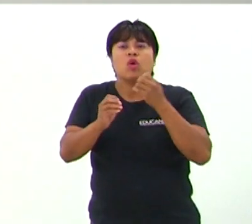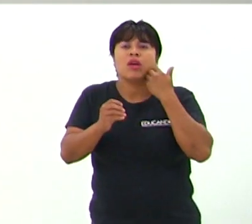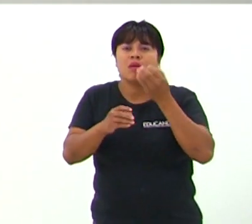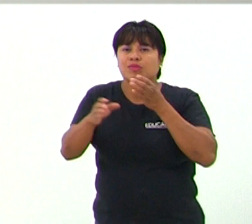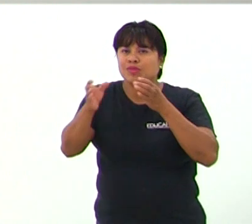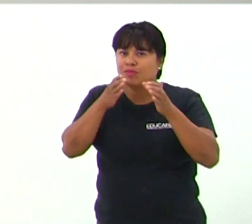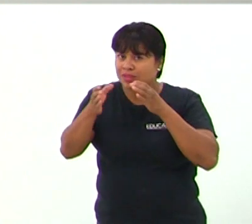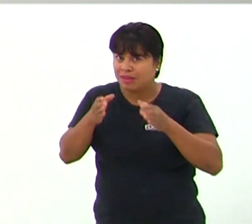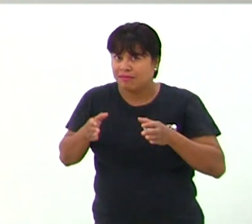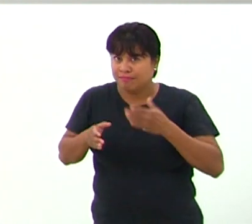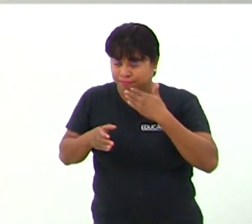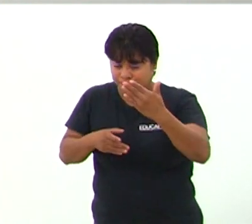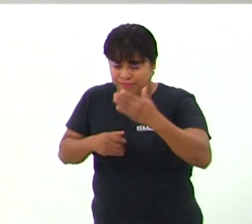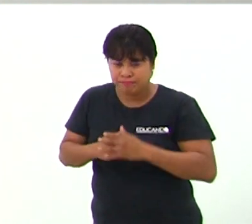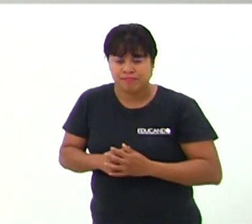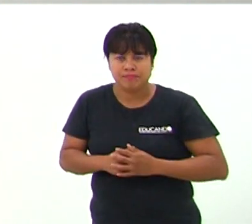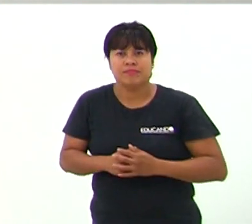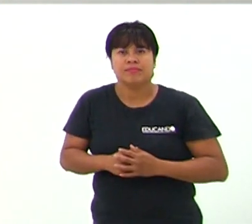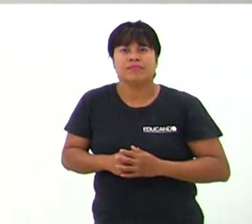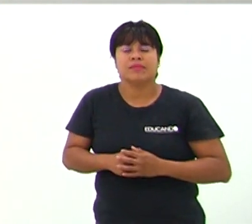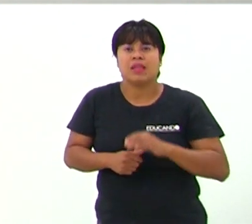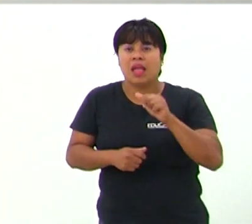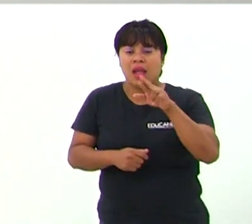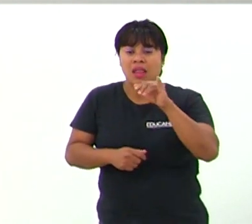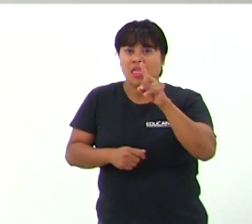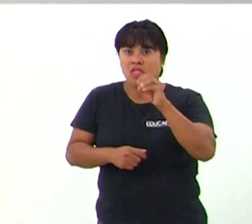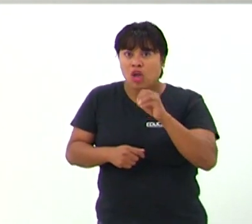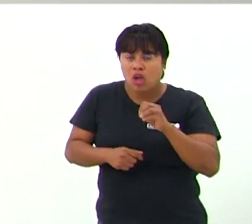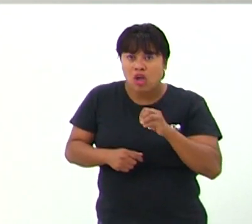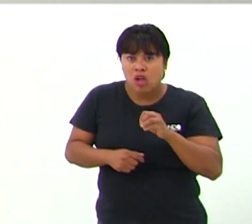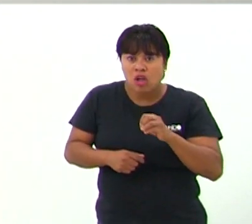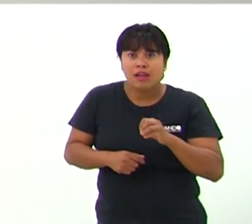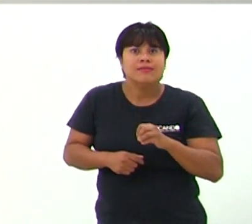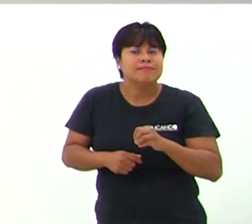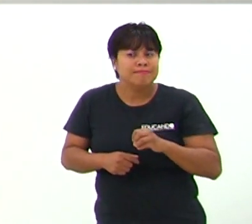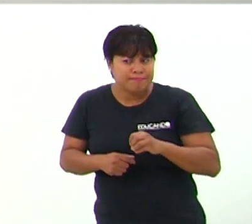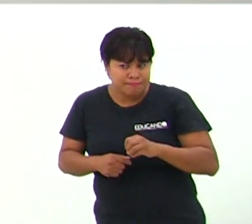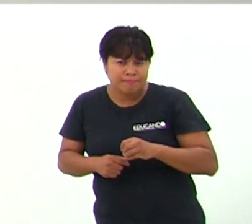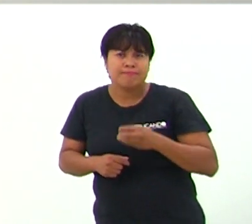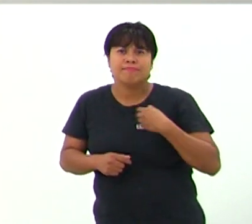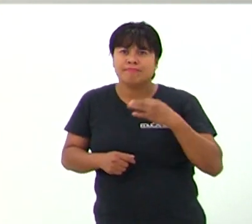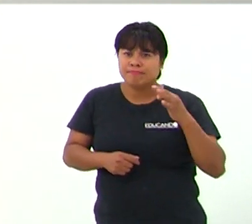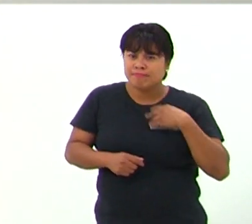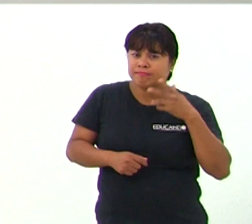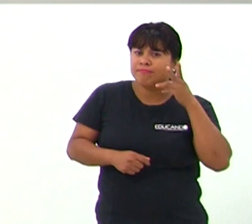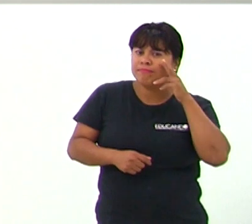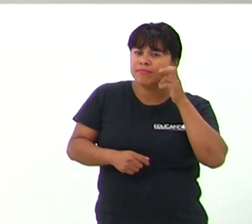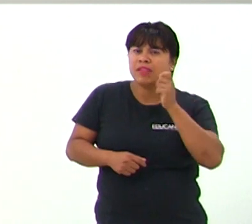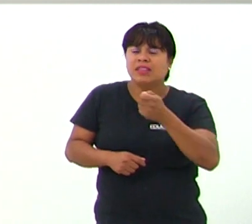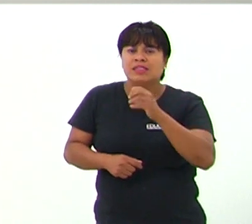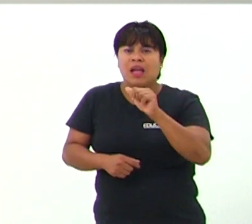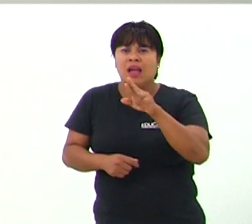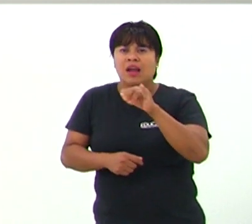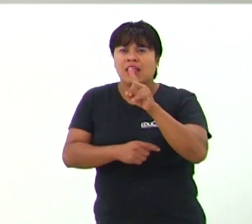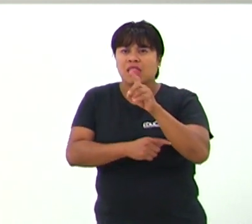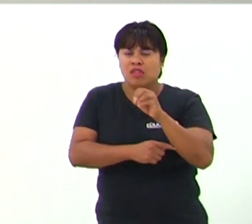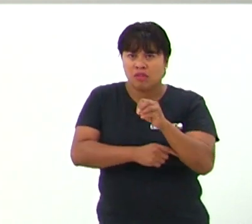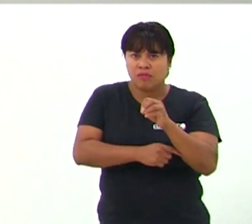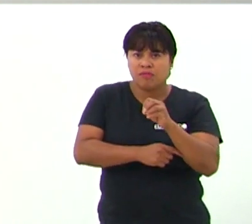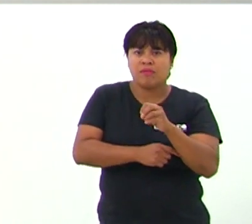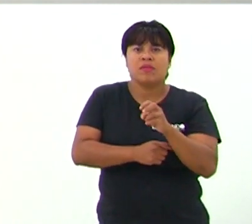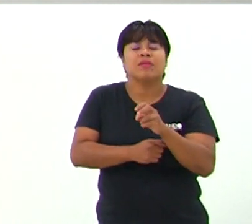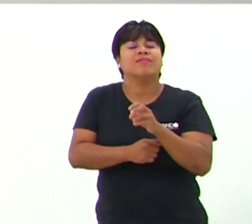en las frases. ¿Bien? ¿Árido? Bien, por ahí estoy escuchando que alguien me dice que es árido.